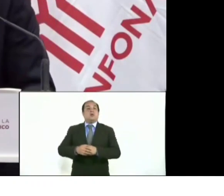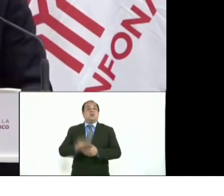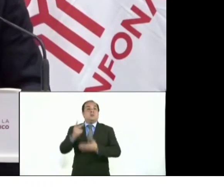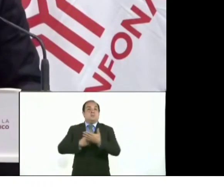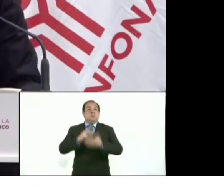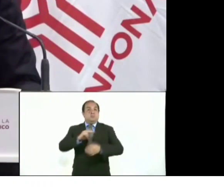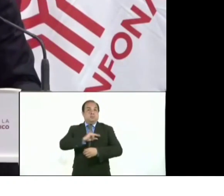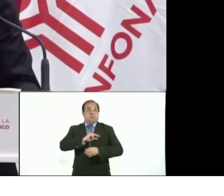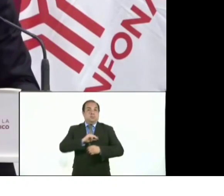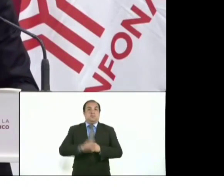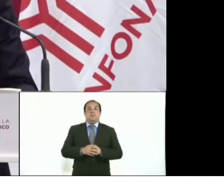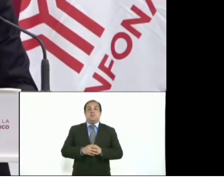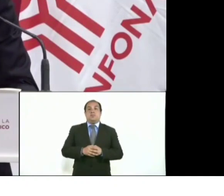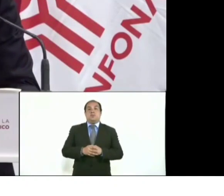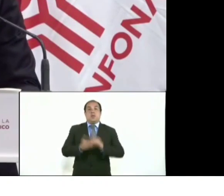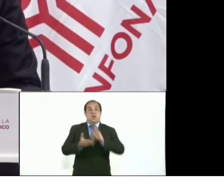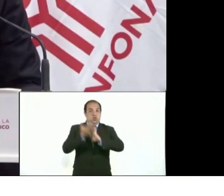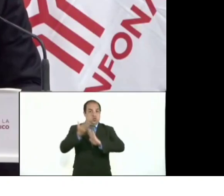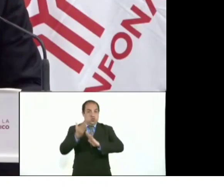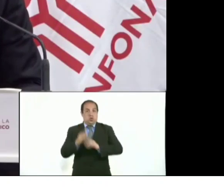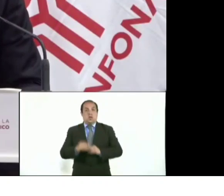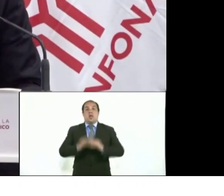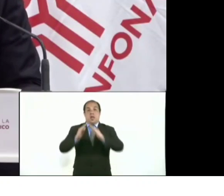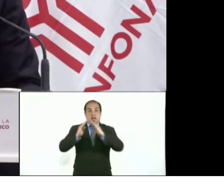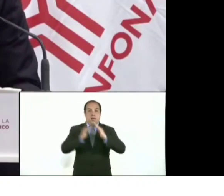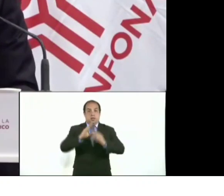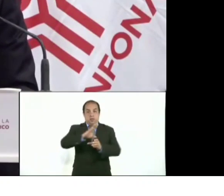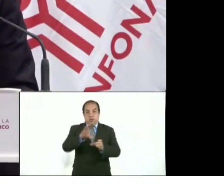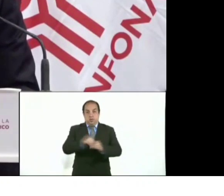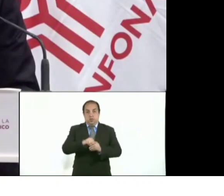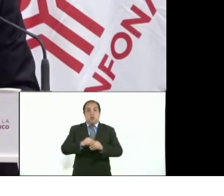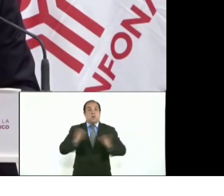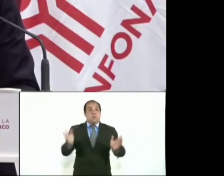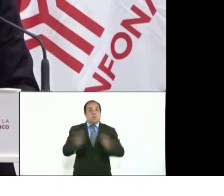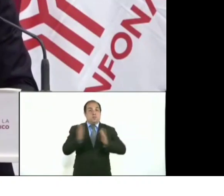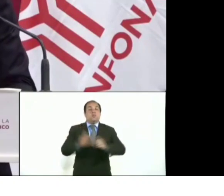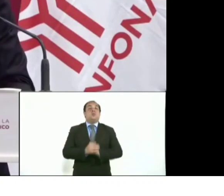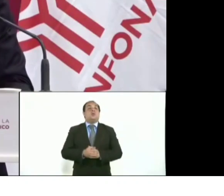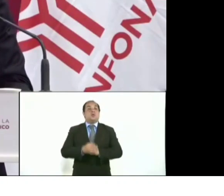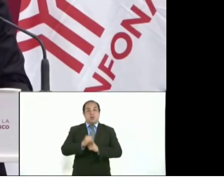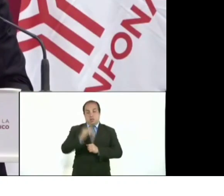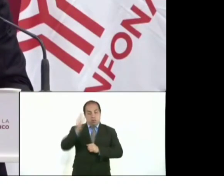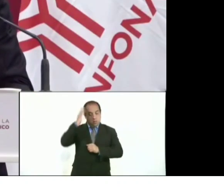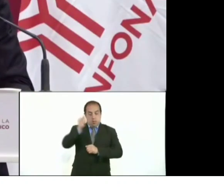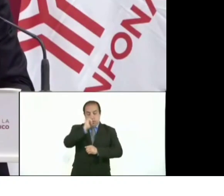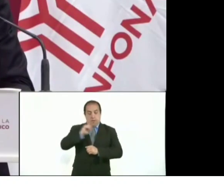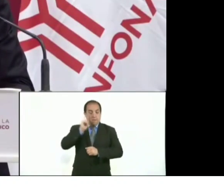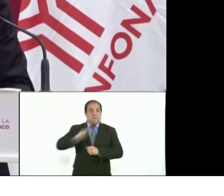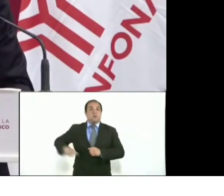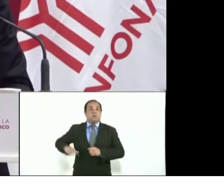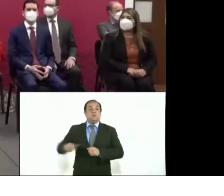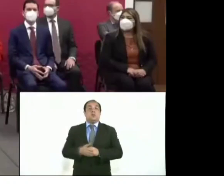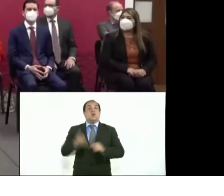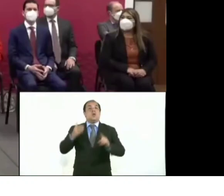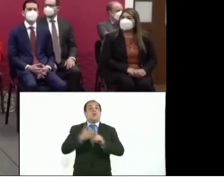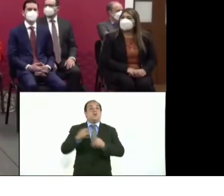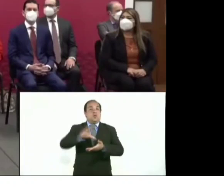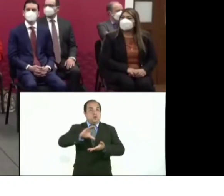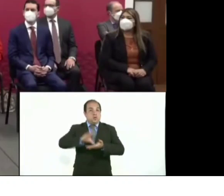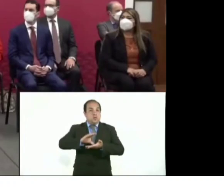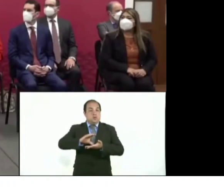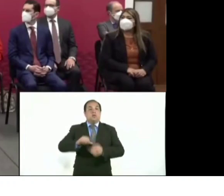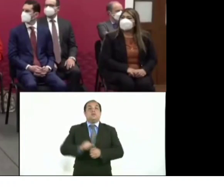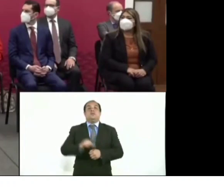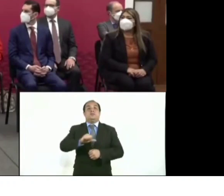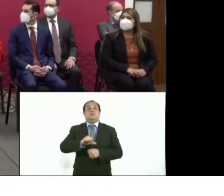Vivienda Incluyente de la Ciudad de México, que se impulsa con el liderazgo de la jefa de gobierno, tiene como objetivo que en las colonias centrales de la ciudad exista